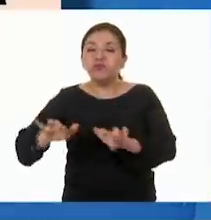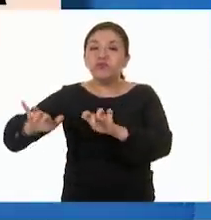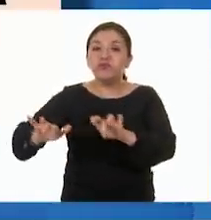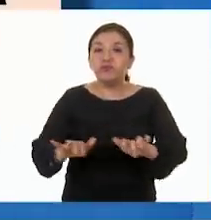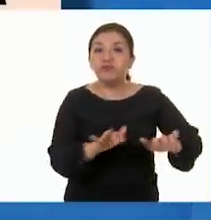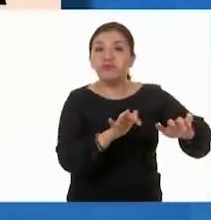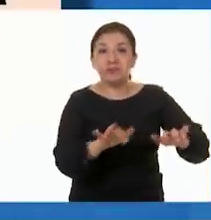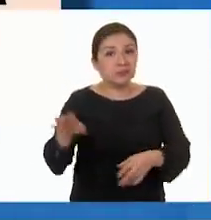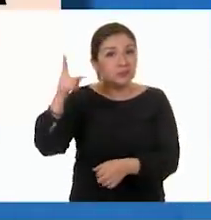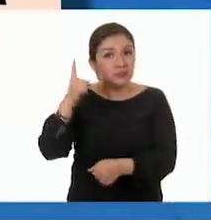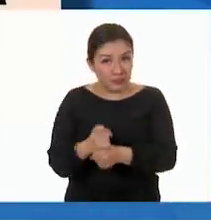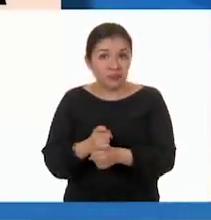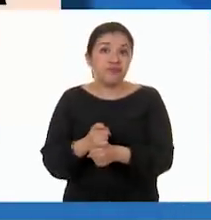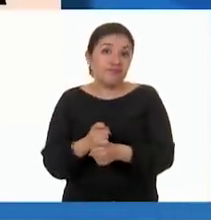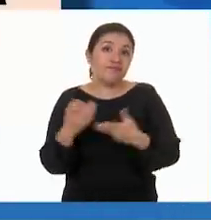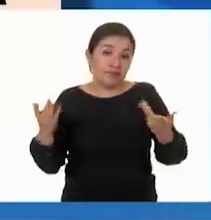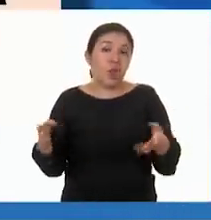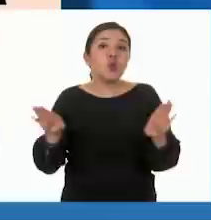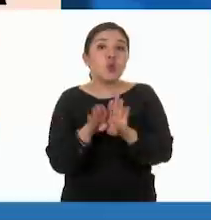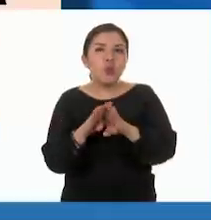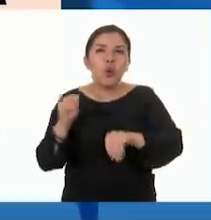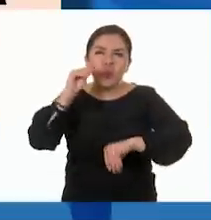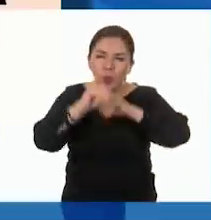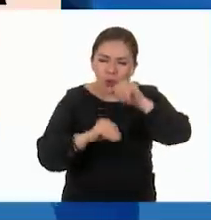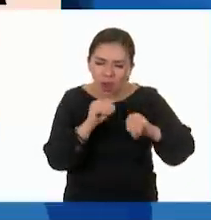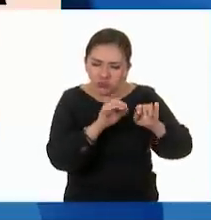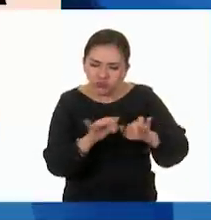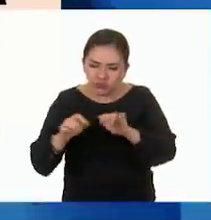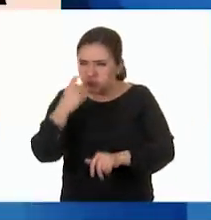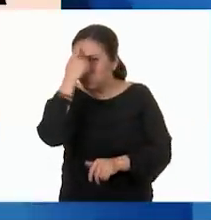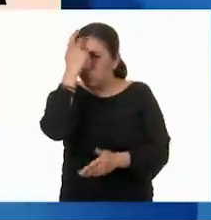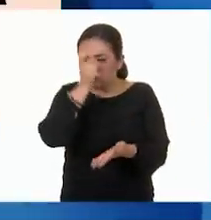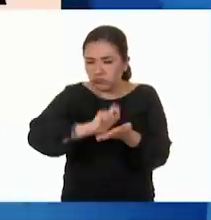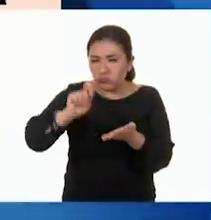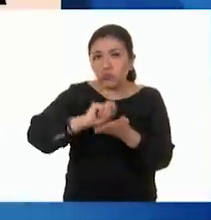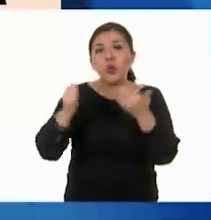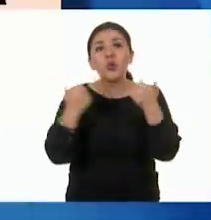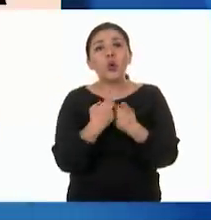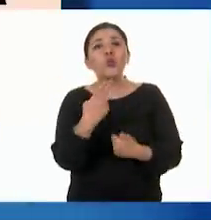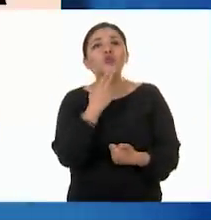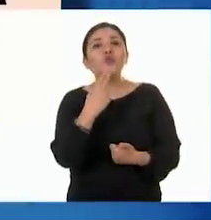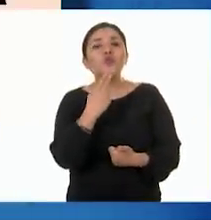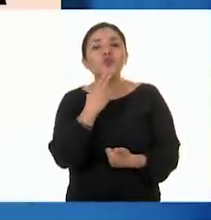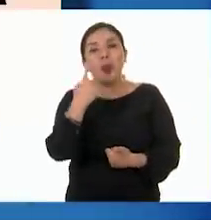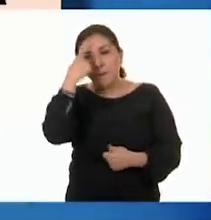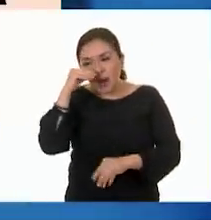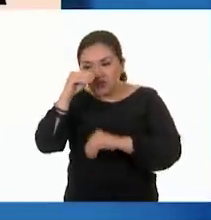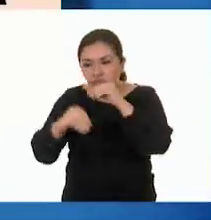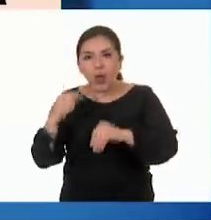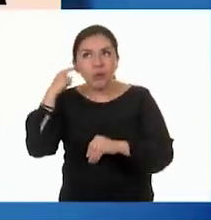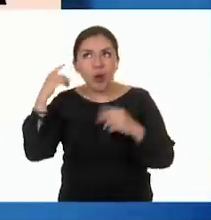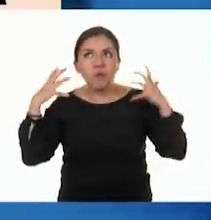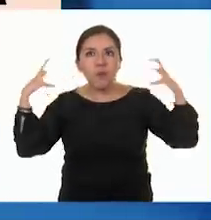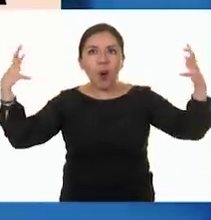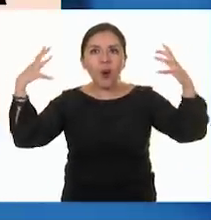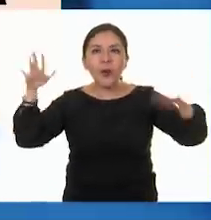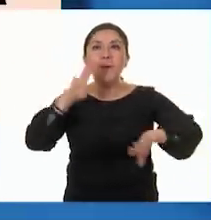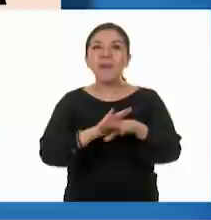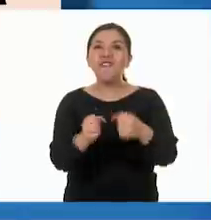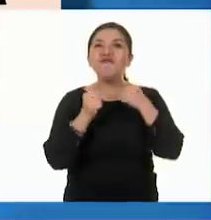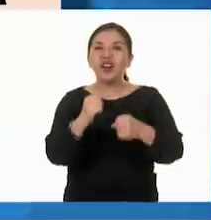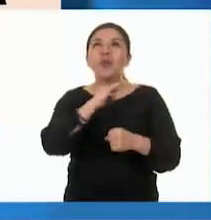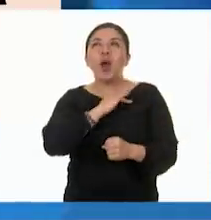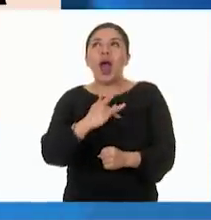piano, así que para componer con él utilizó varios dispositivos que amplificaban el sonido y que acentuaban